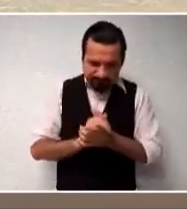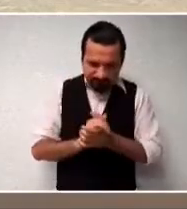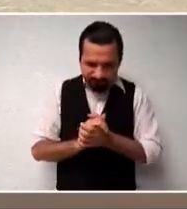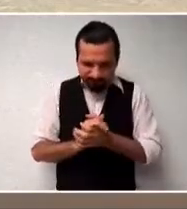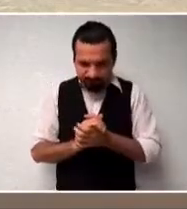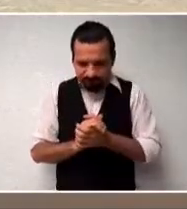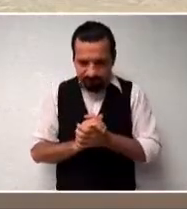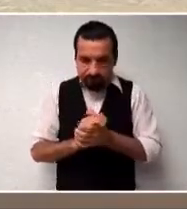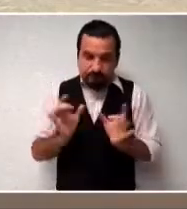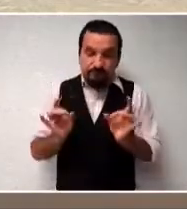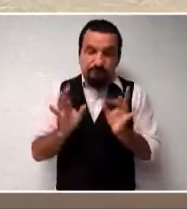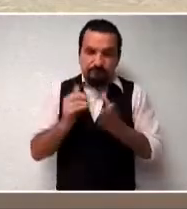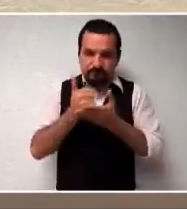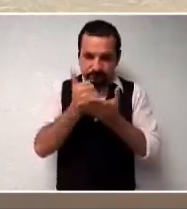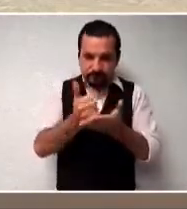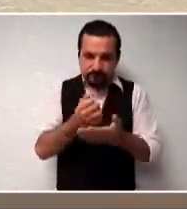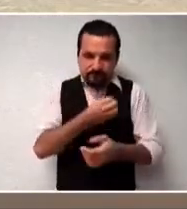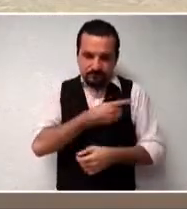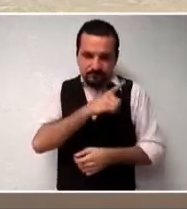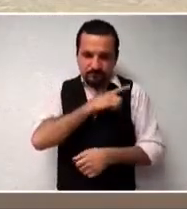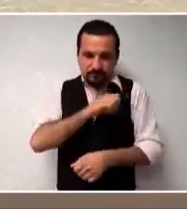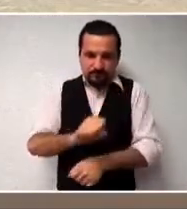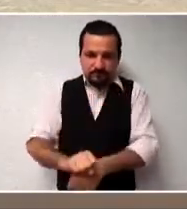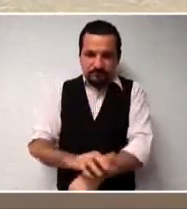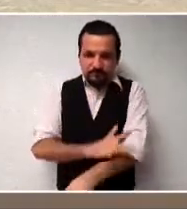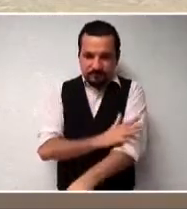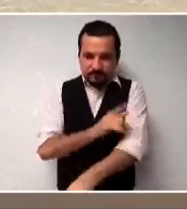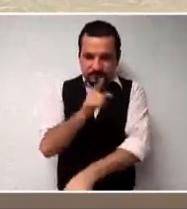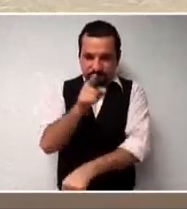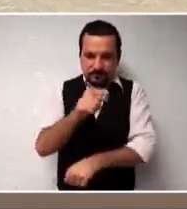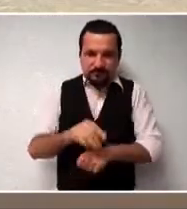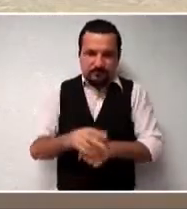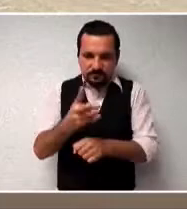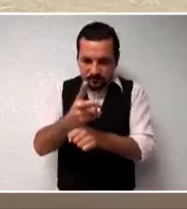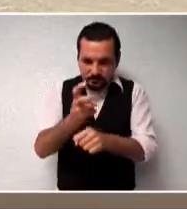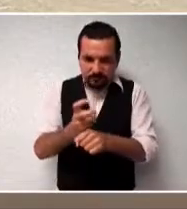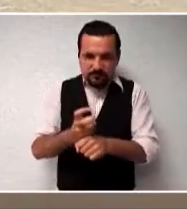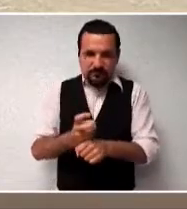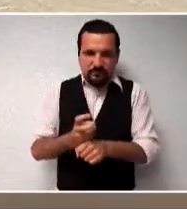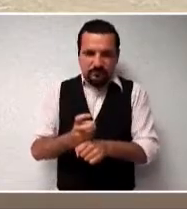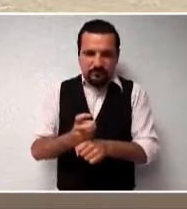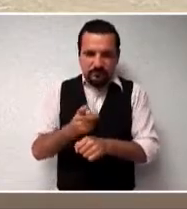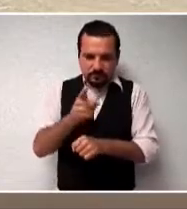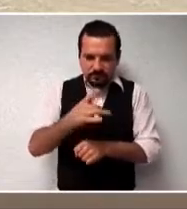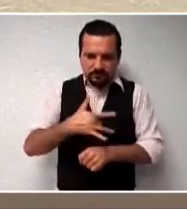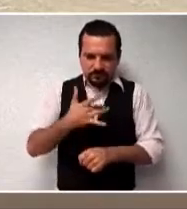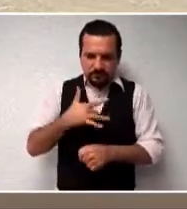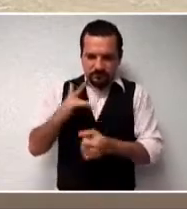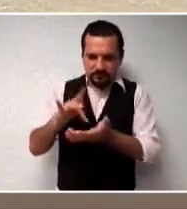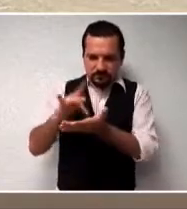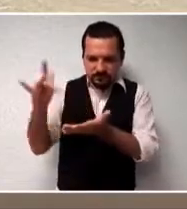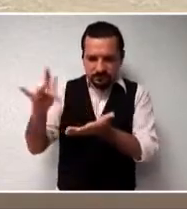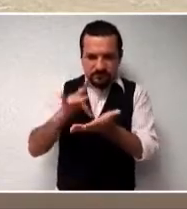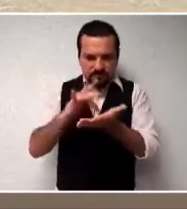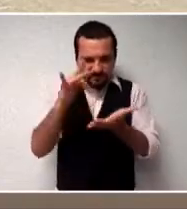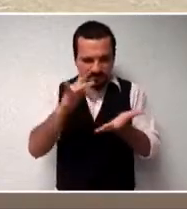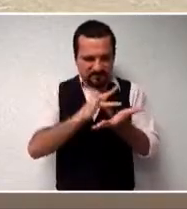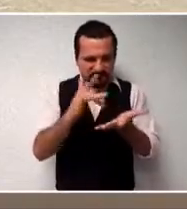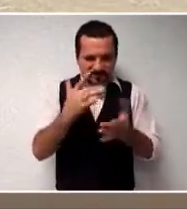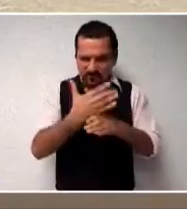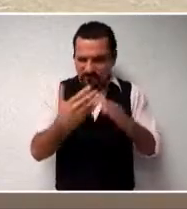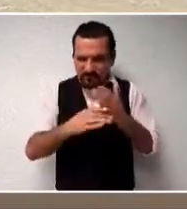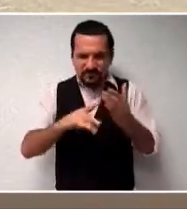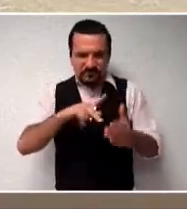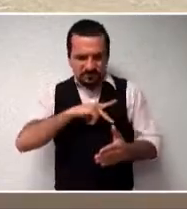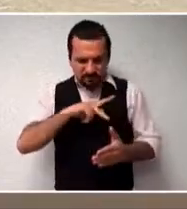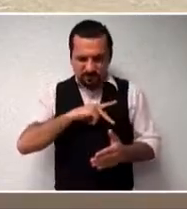te ayude a tu salud emocional te invito a agradecer lo que tenemos el día de